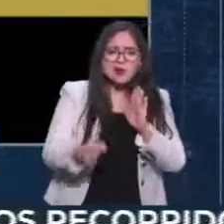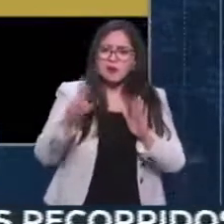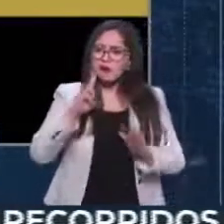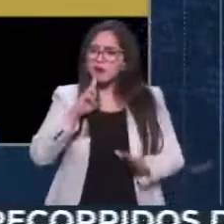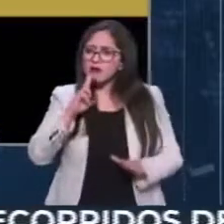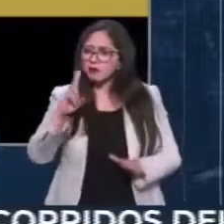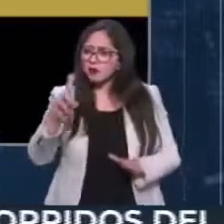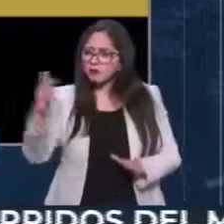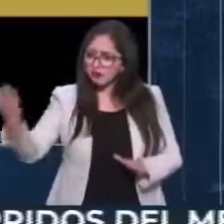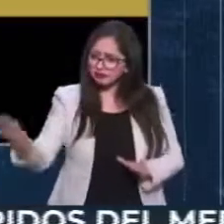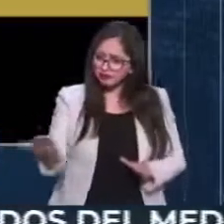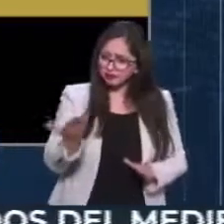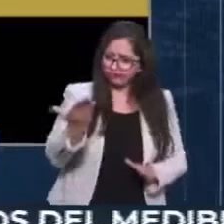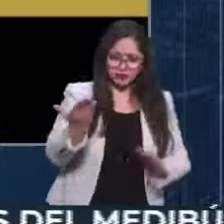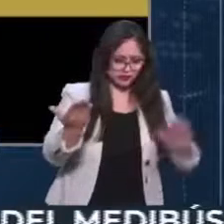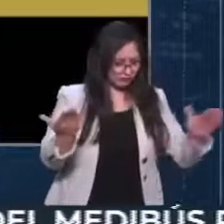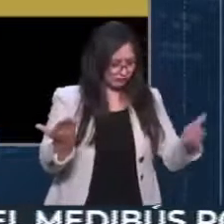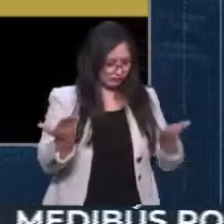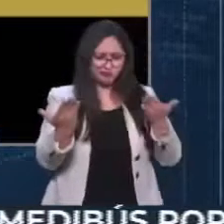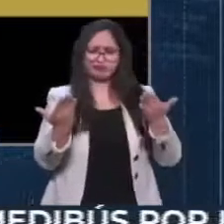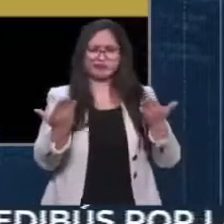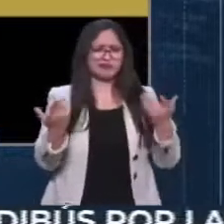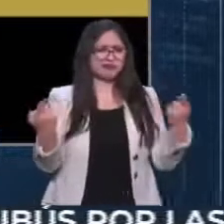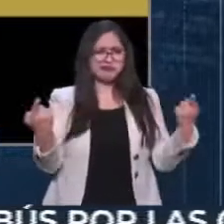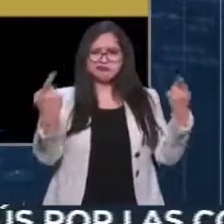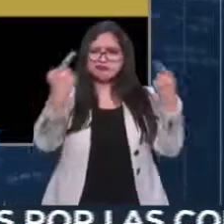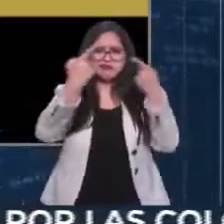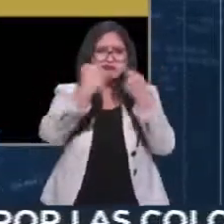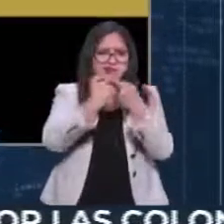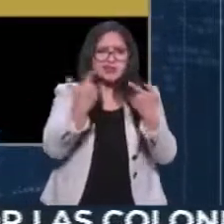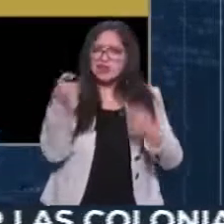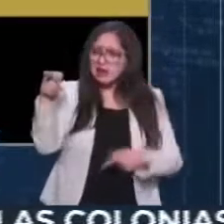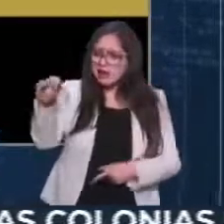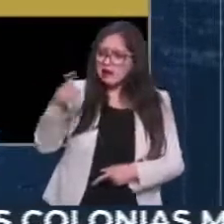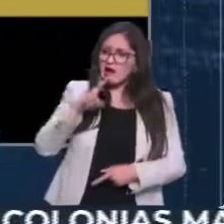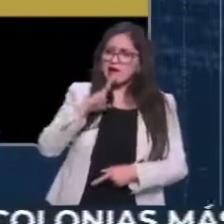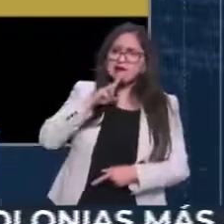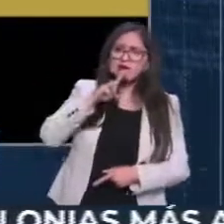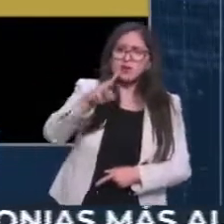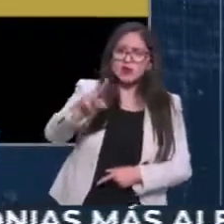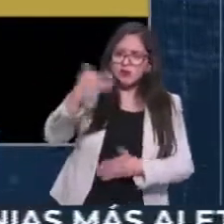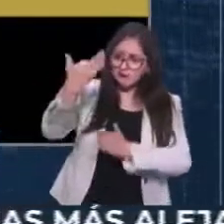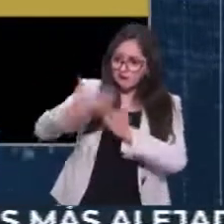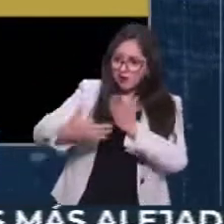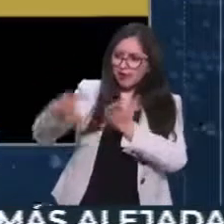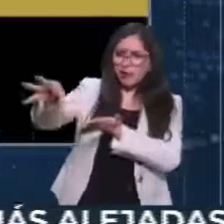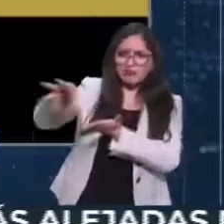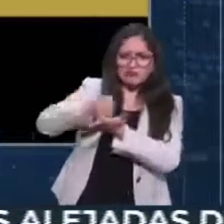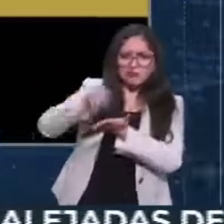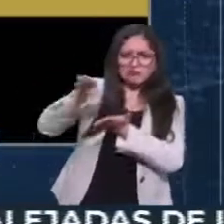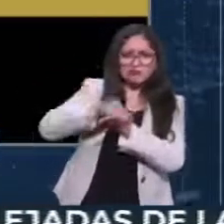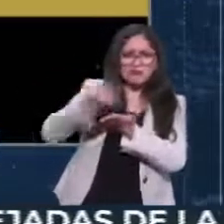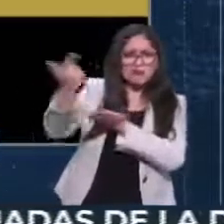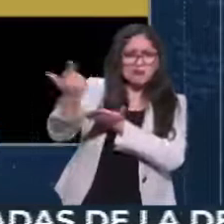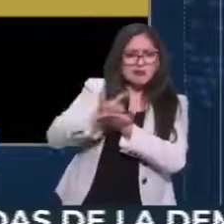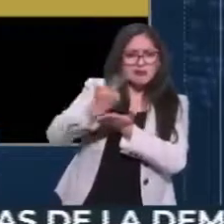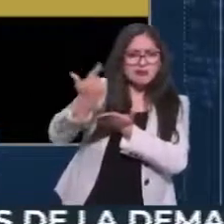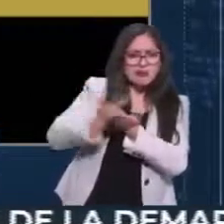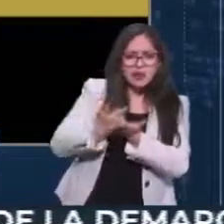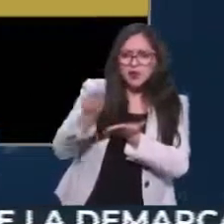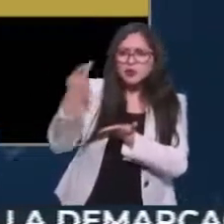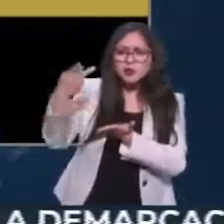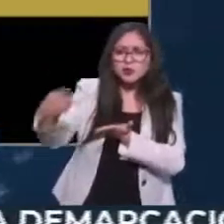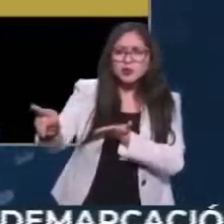presentaban inconsistencias, que no tenían documentadas los hechos y que el enfoque había sido en un